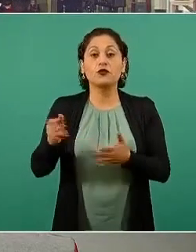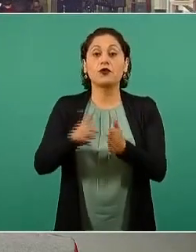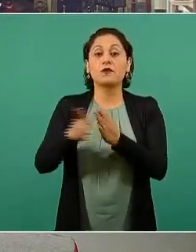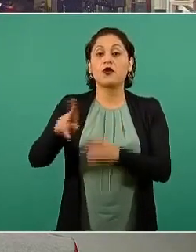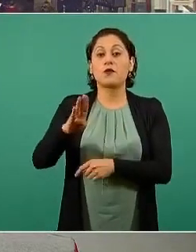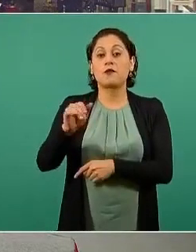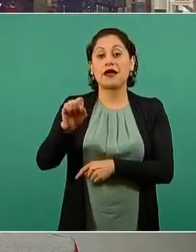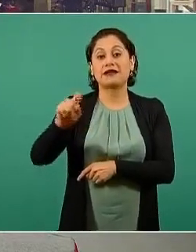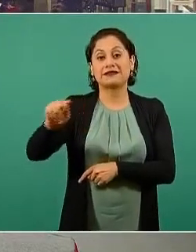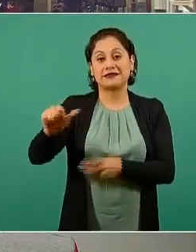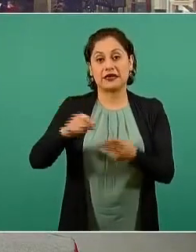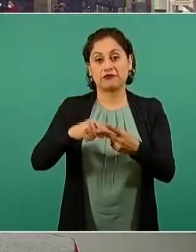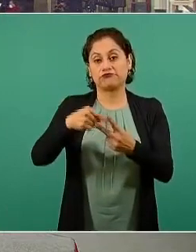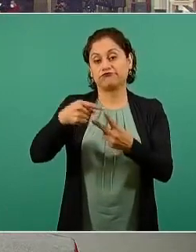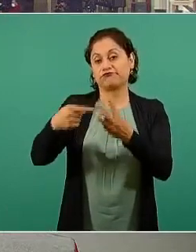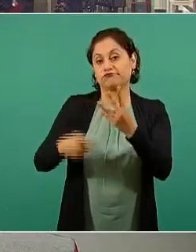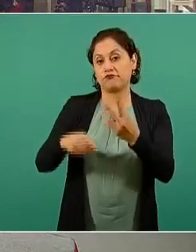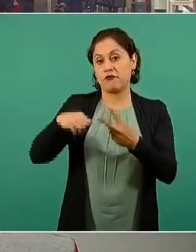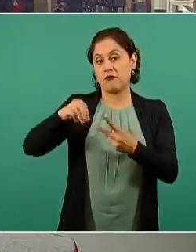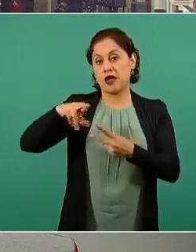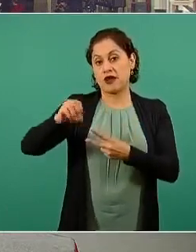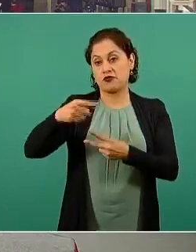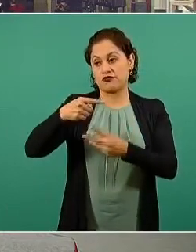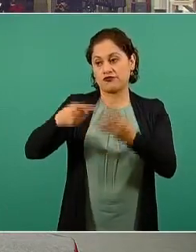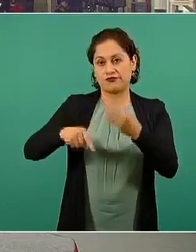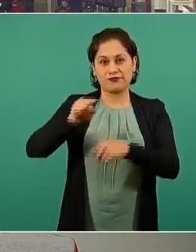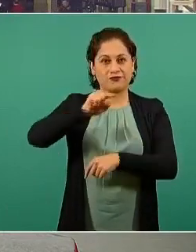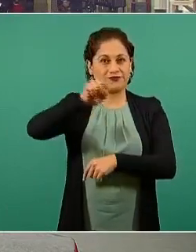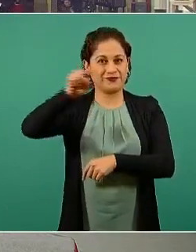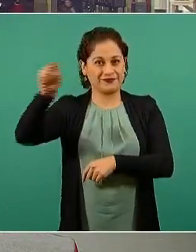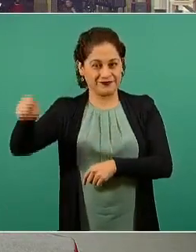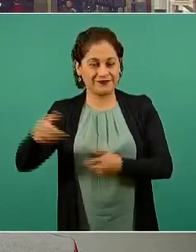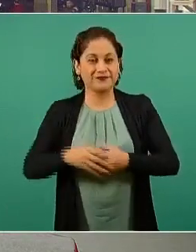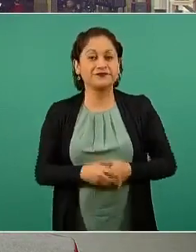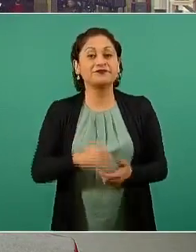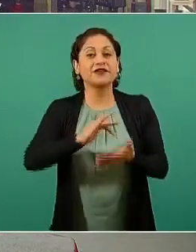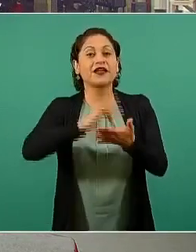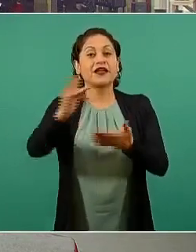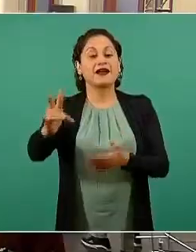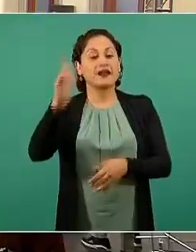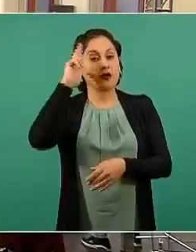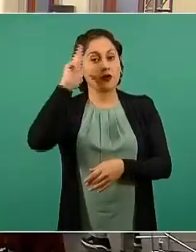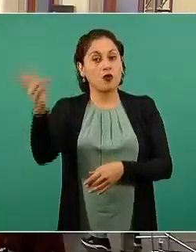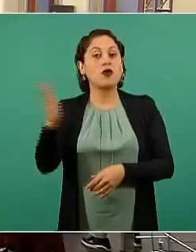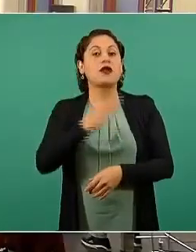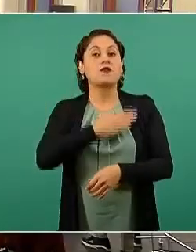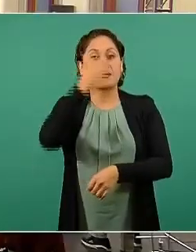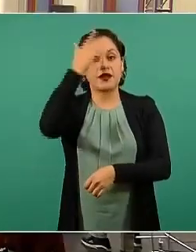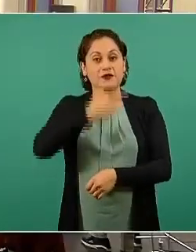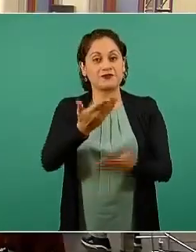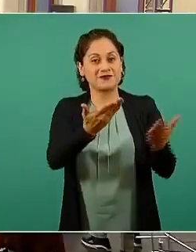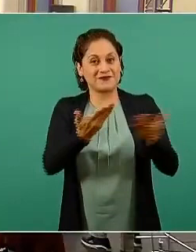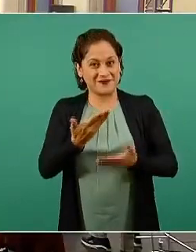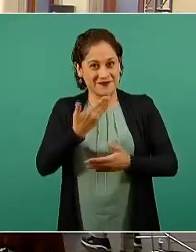Galindo, Marco Antonio Olvera, nos vamos por allá atrás, por favor. Gracias, ¿qué tal? Muy buenas noches, bienvenidos a México.